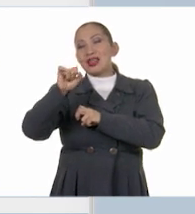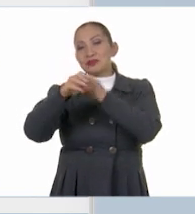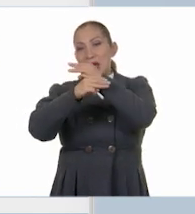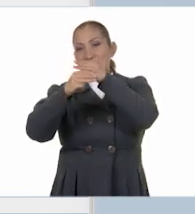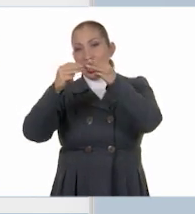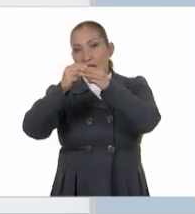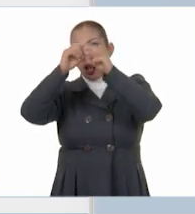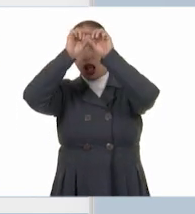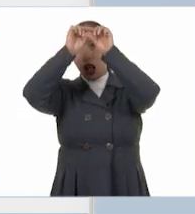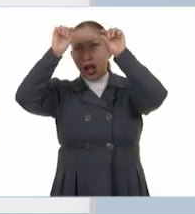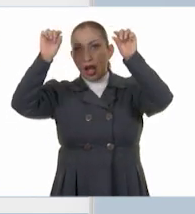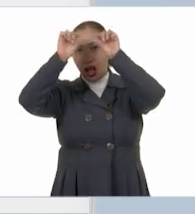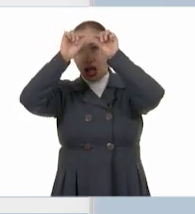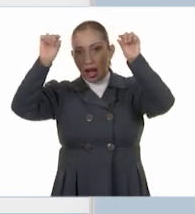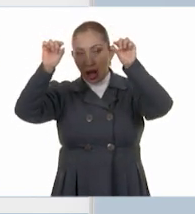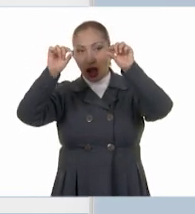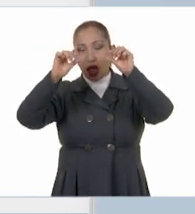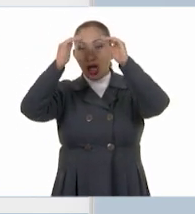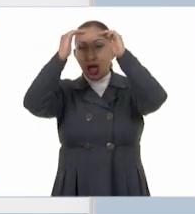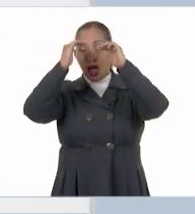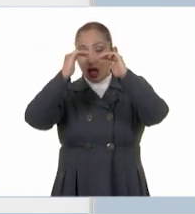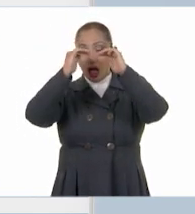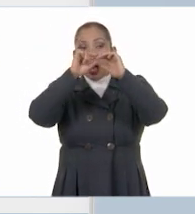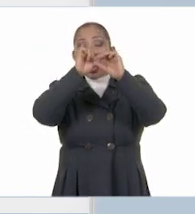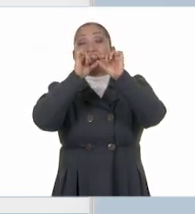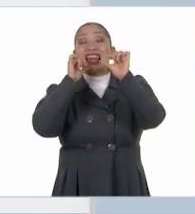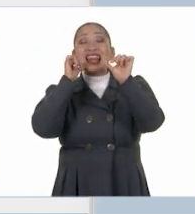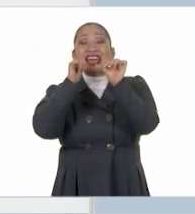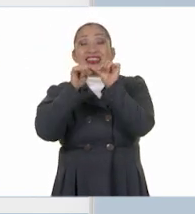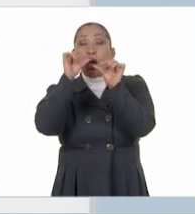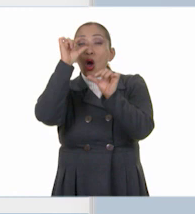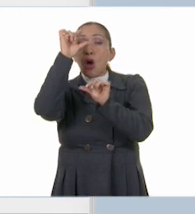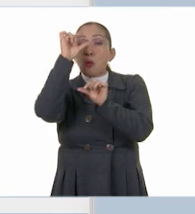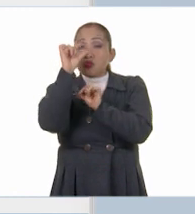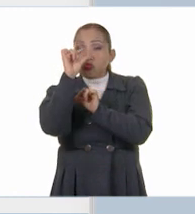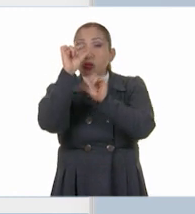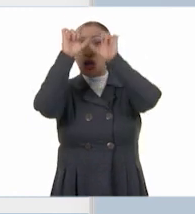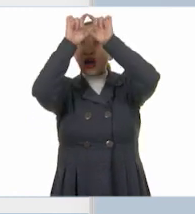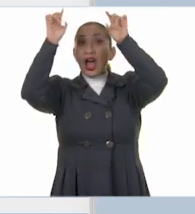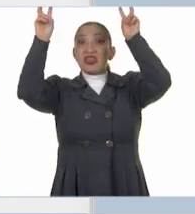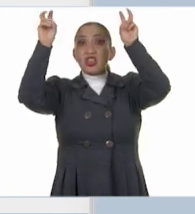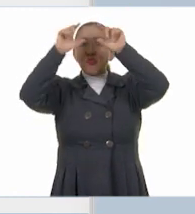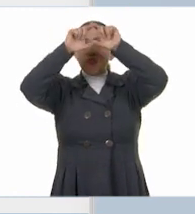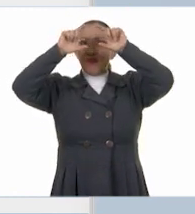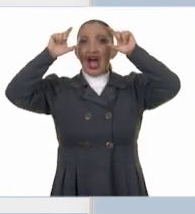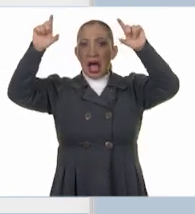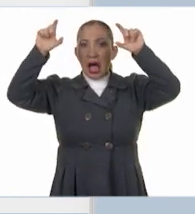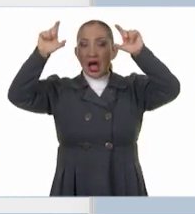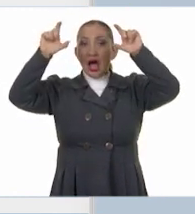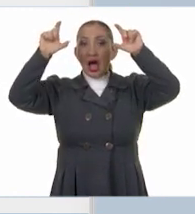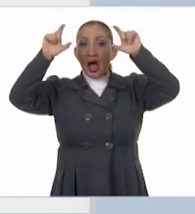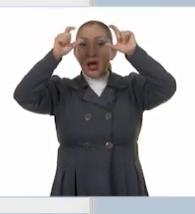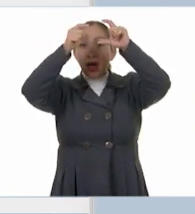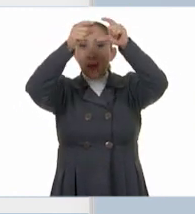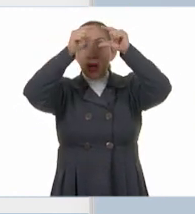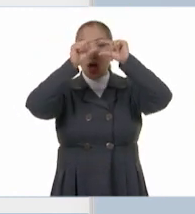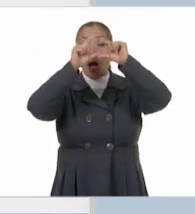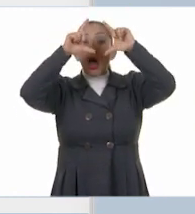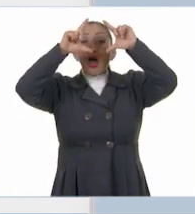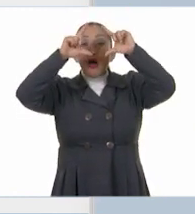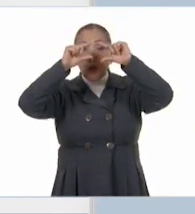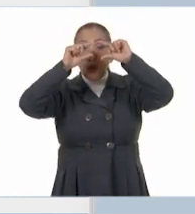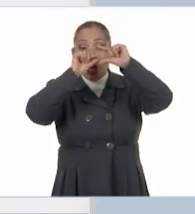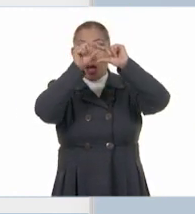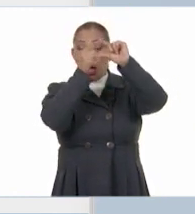cuenta, pusimos el subtítulo materiales con una letra más pequeña que el título, pero más grande que los propios materiales.